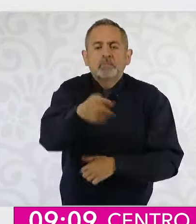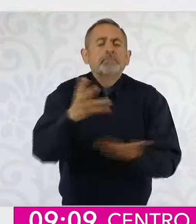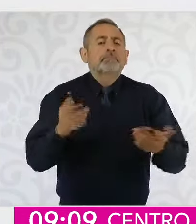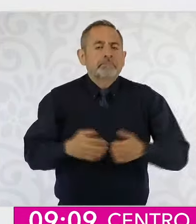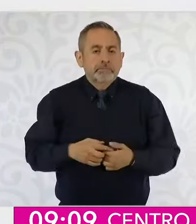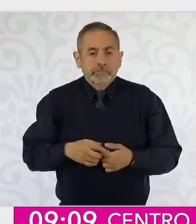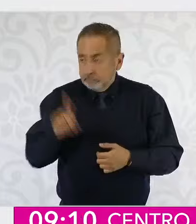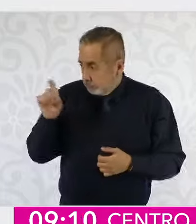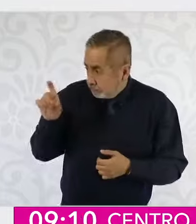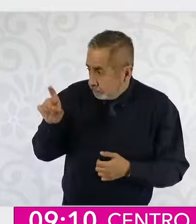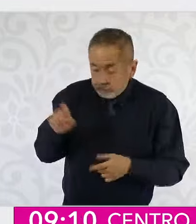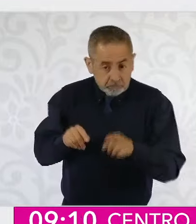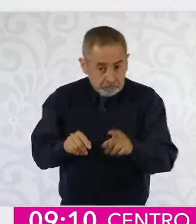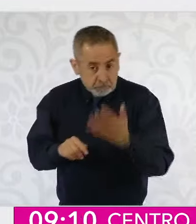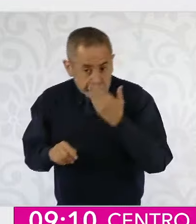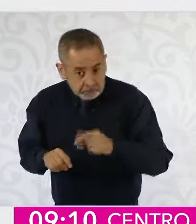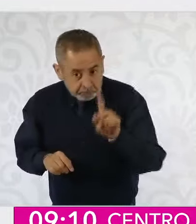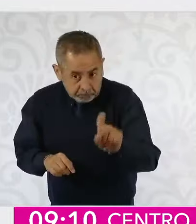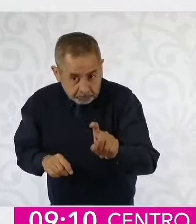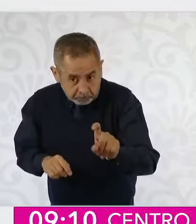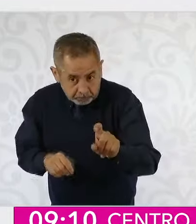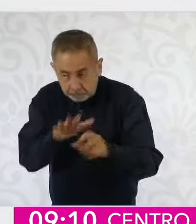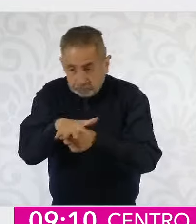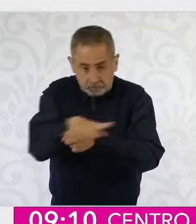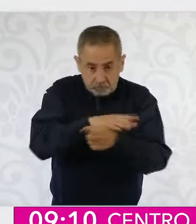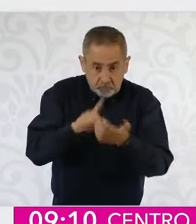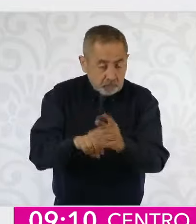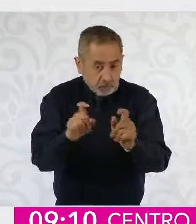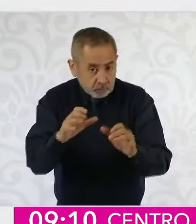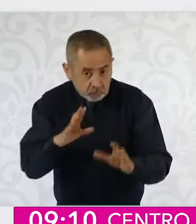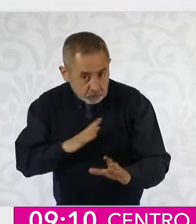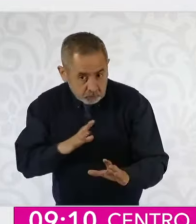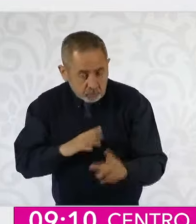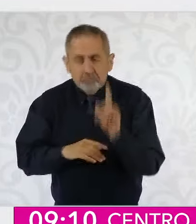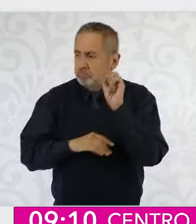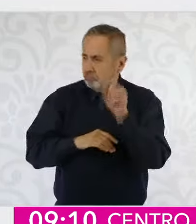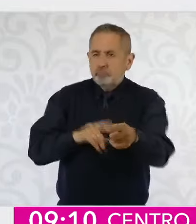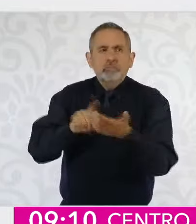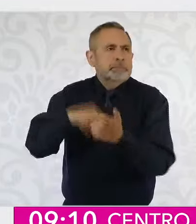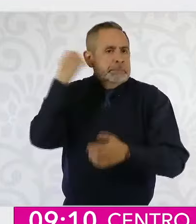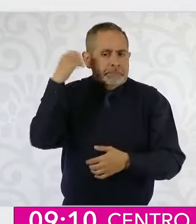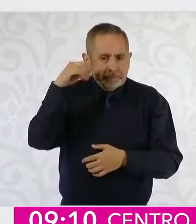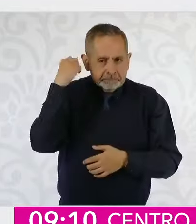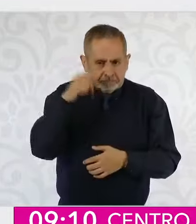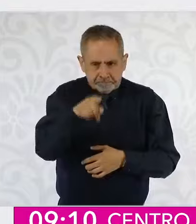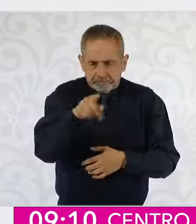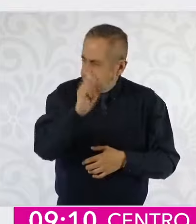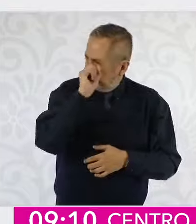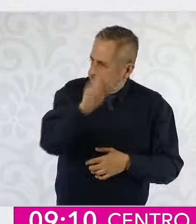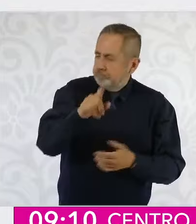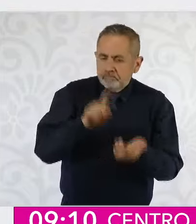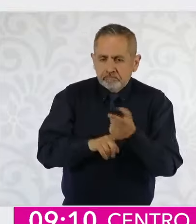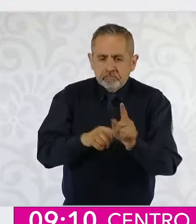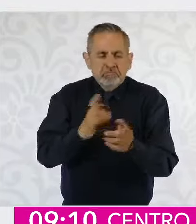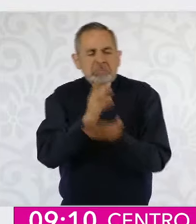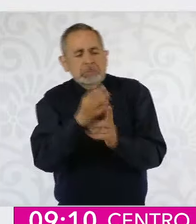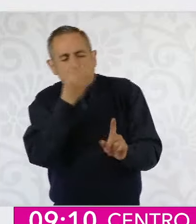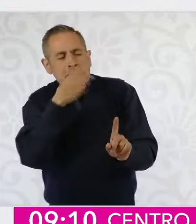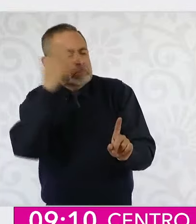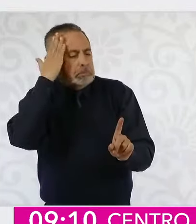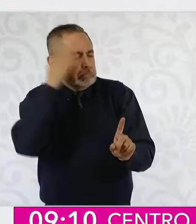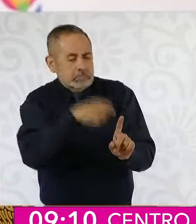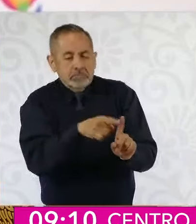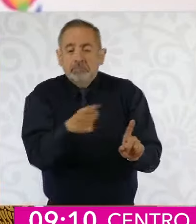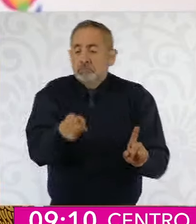Agua. No hay agua en estas localidades de Oaxaca, solamente en la cabecera